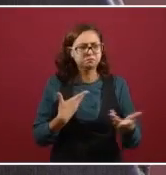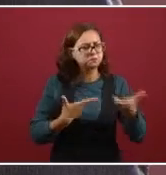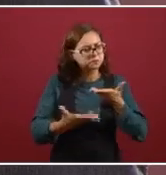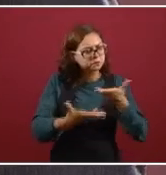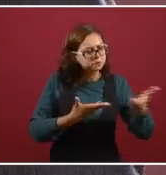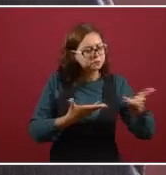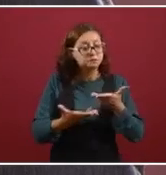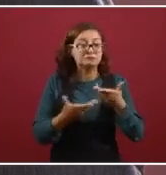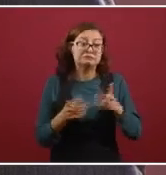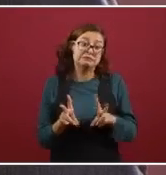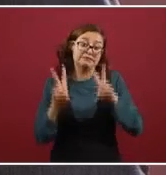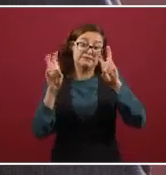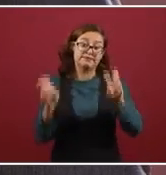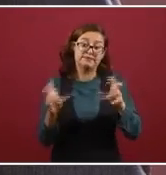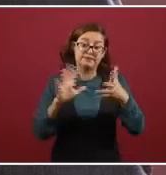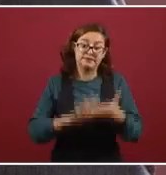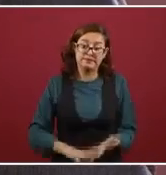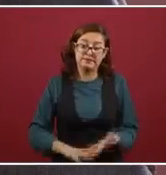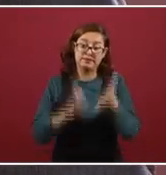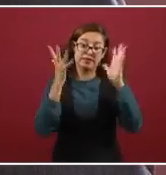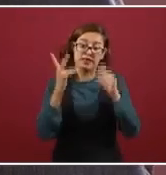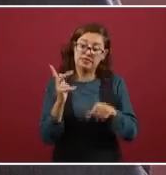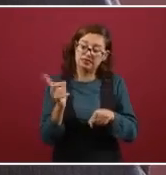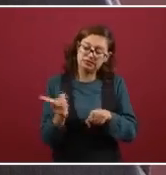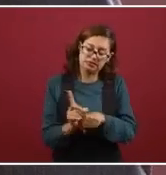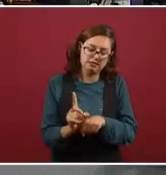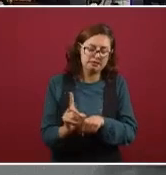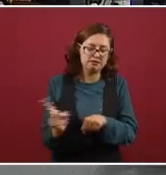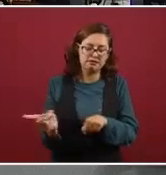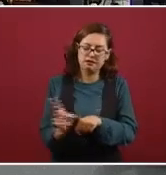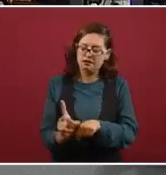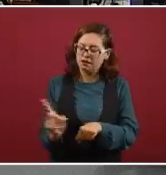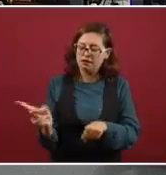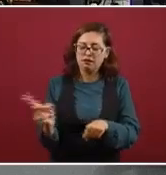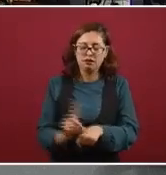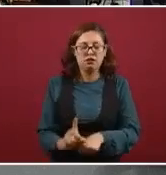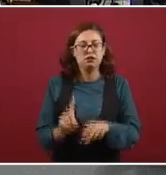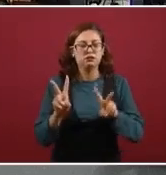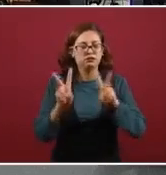la violencia, todos los días estamos tratando este tema.